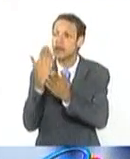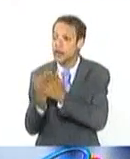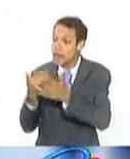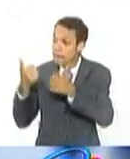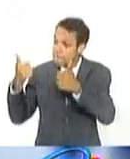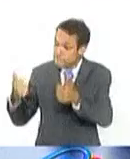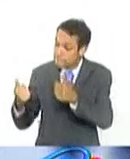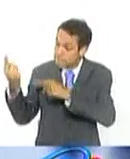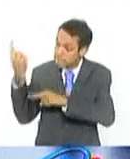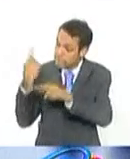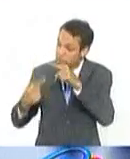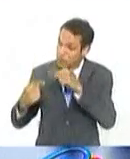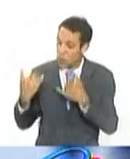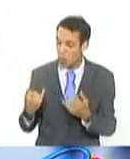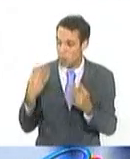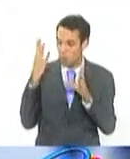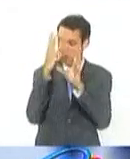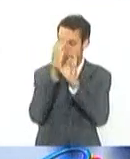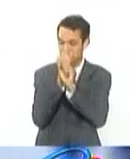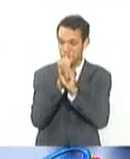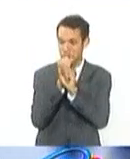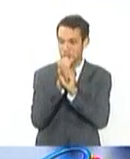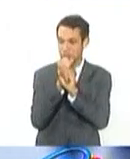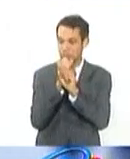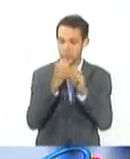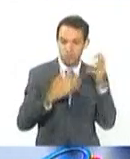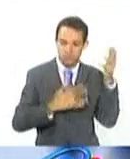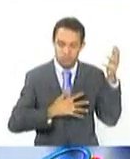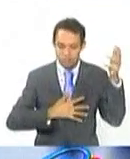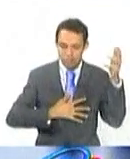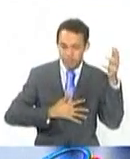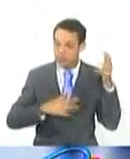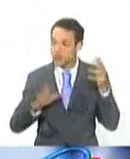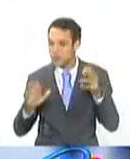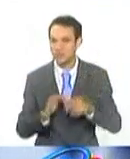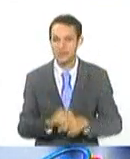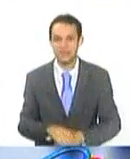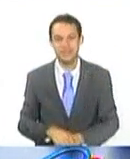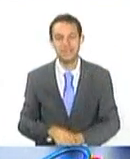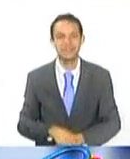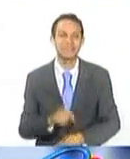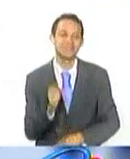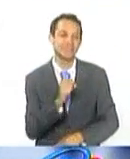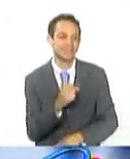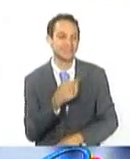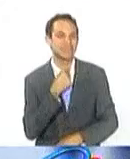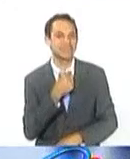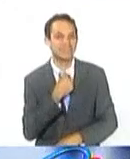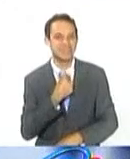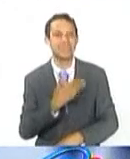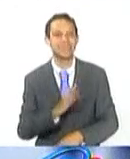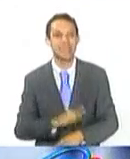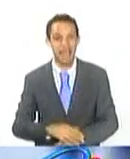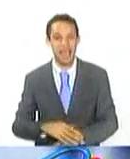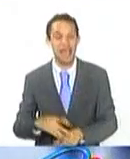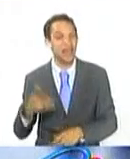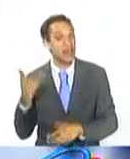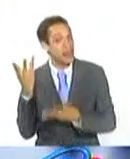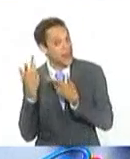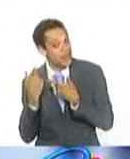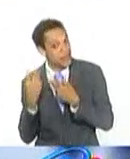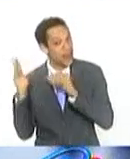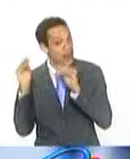mucho su programa de boleros esta noche much su programa de cómo lo supo aquí internamente se